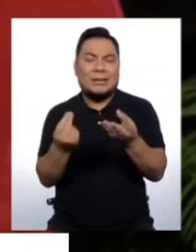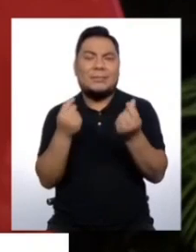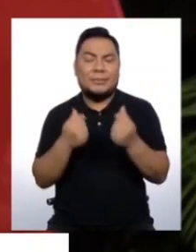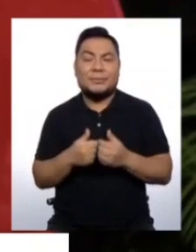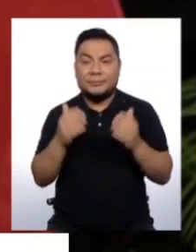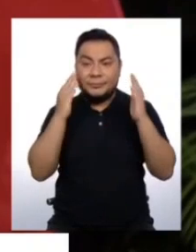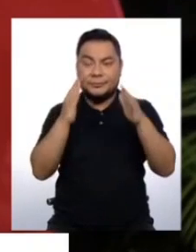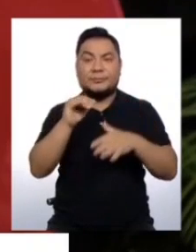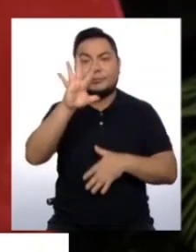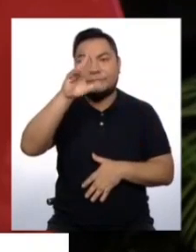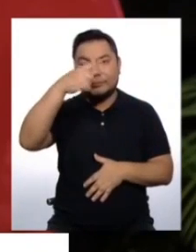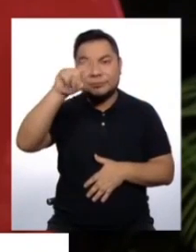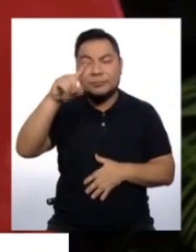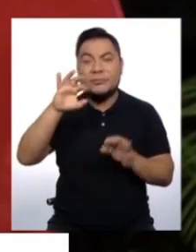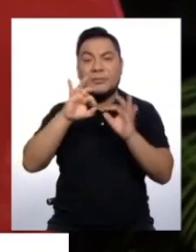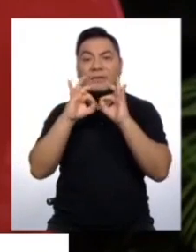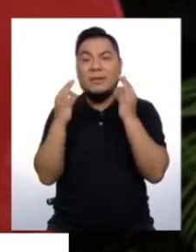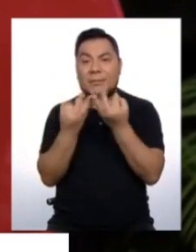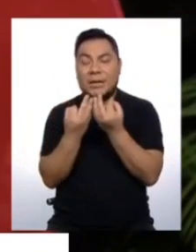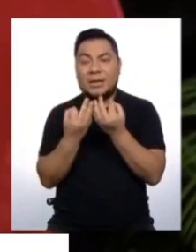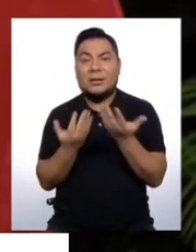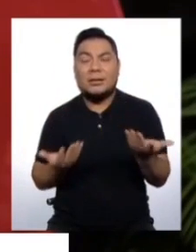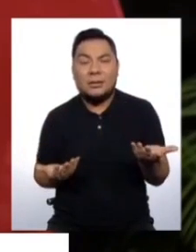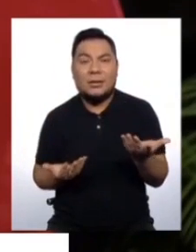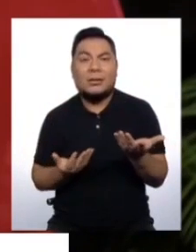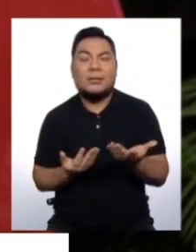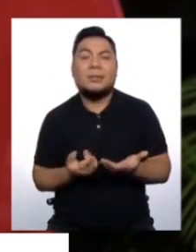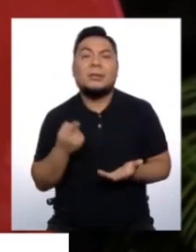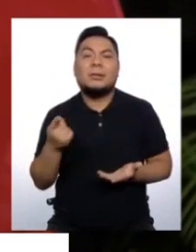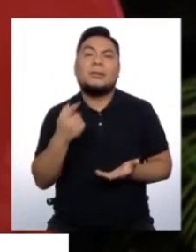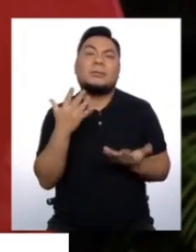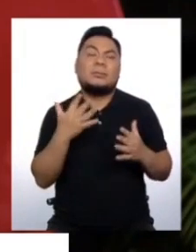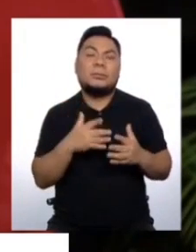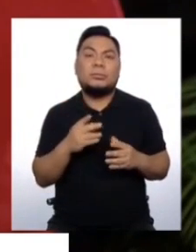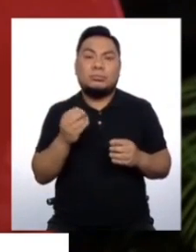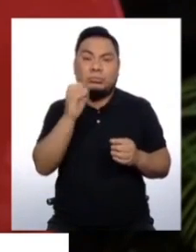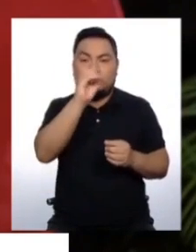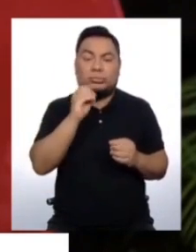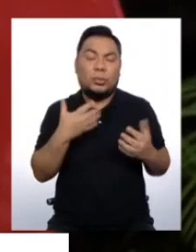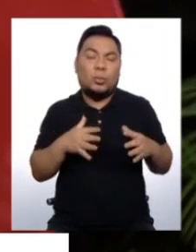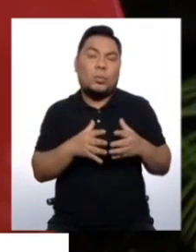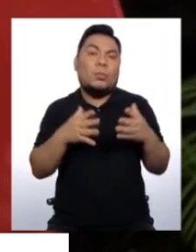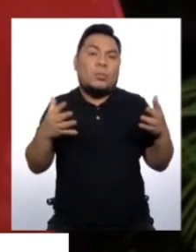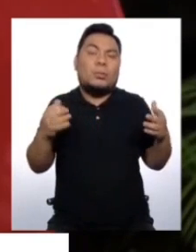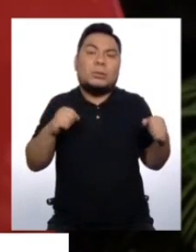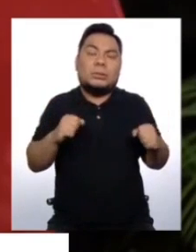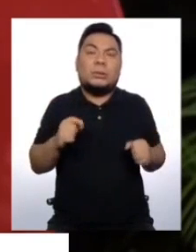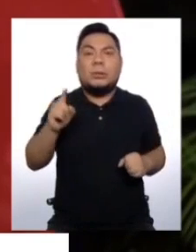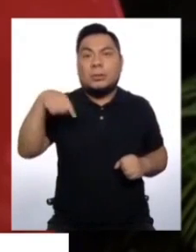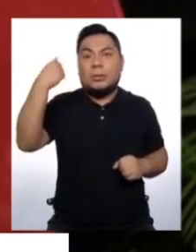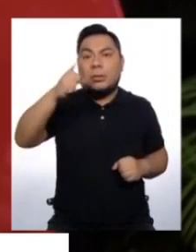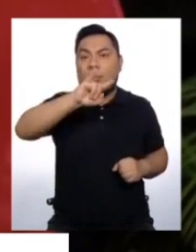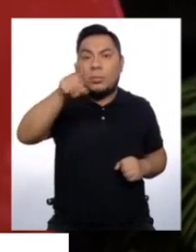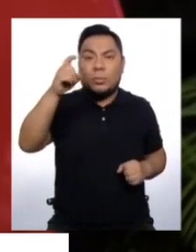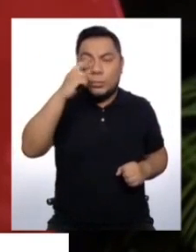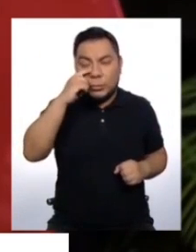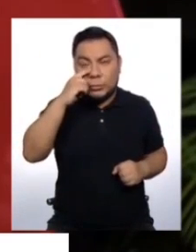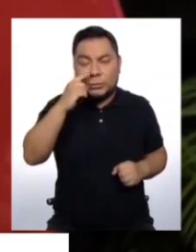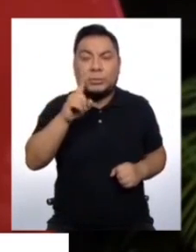5 millones de hogares, es decir, un porcentaje importante, nos quedaría para el mes de junio